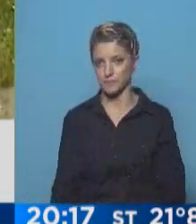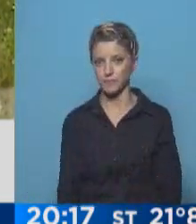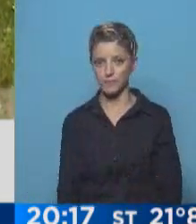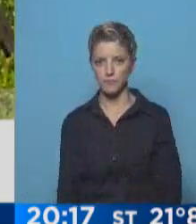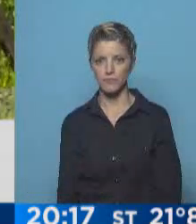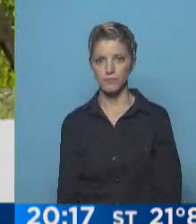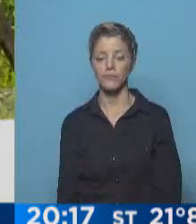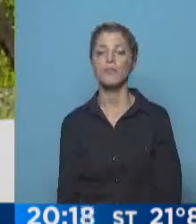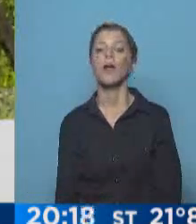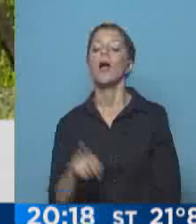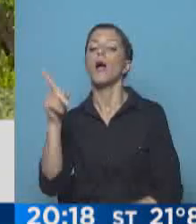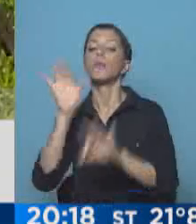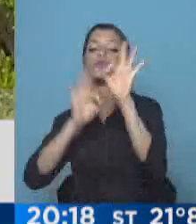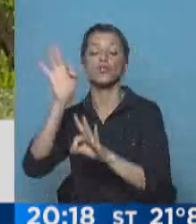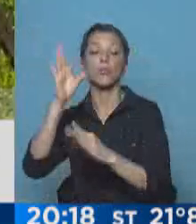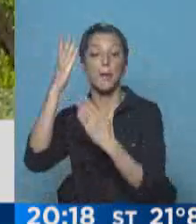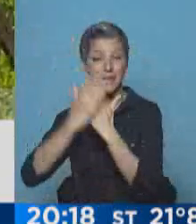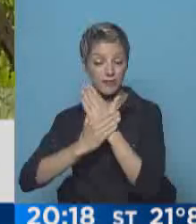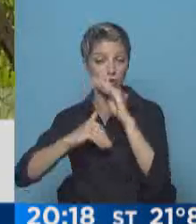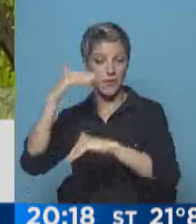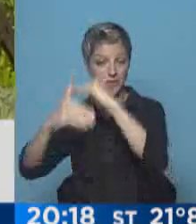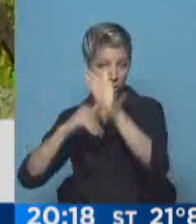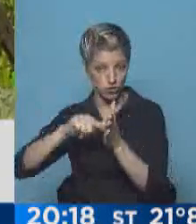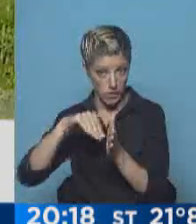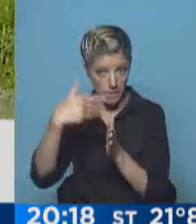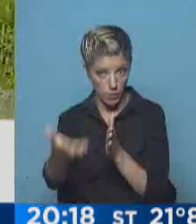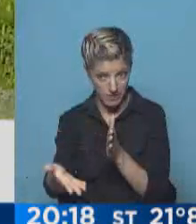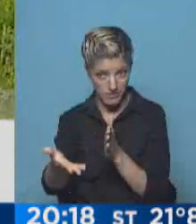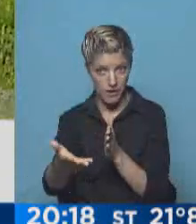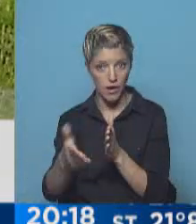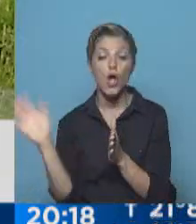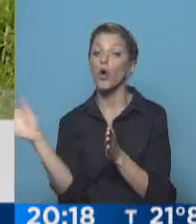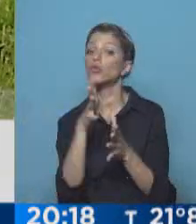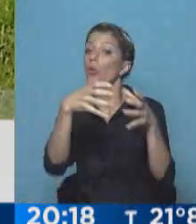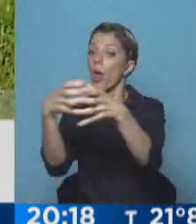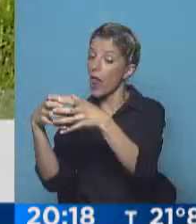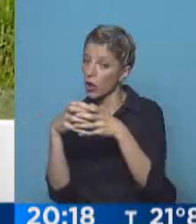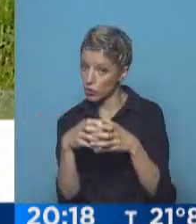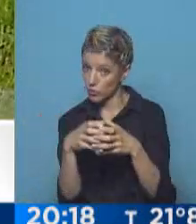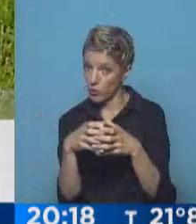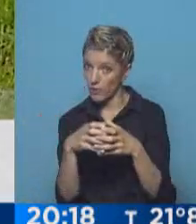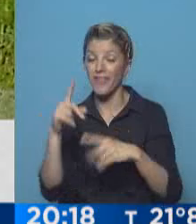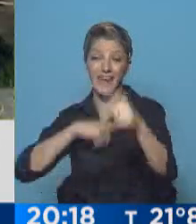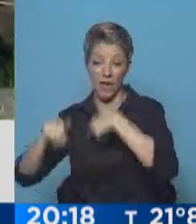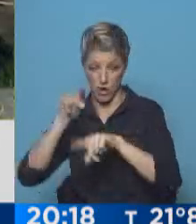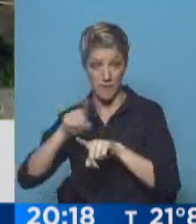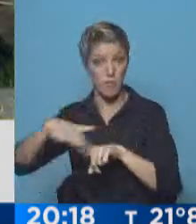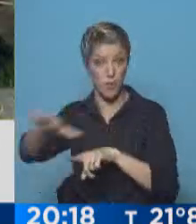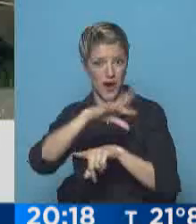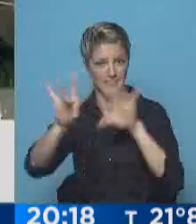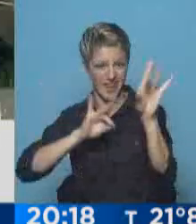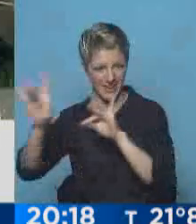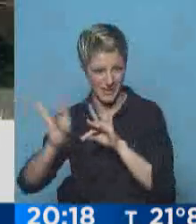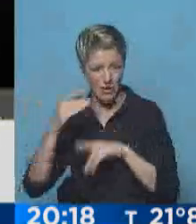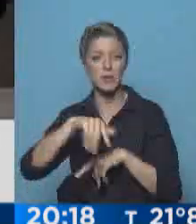llevó adelante el ministro de Desarrollo de la provincia con todo el grupo de delegados que han sido los elegidos por los vecinos para representarlo en una